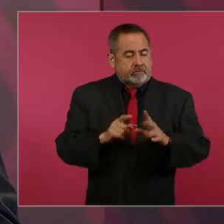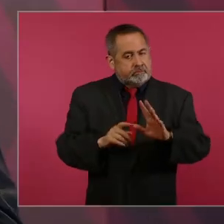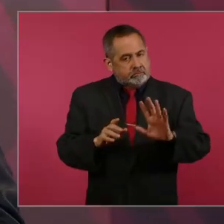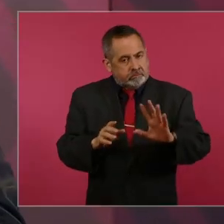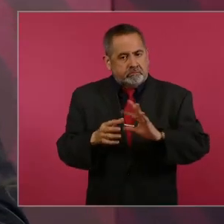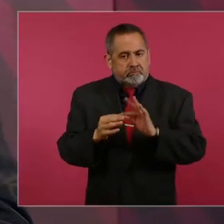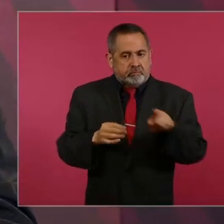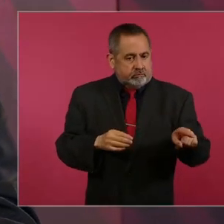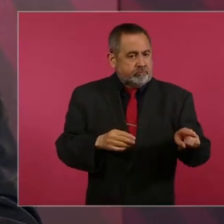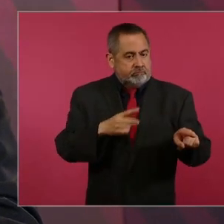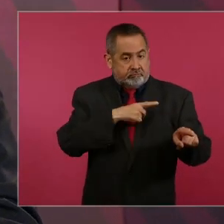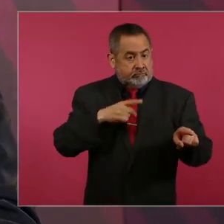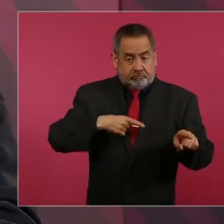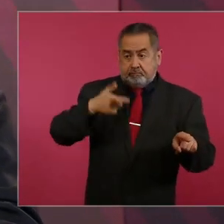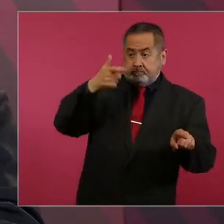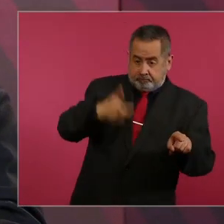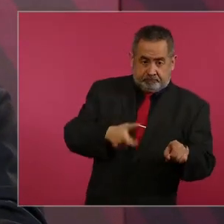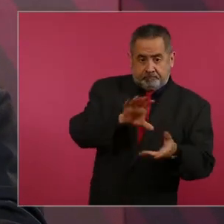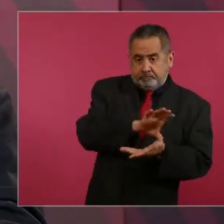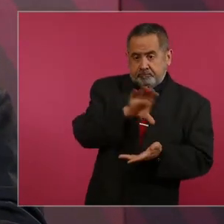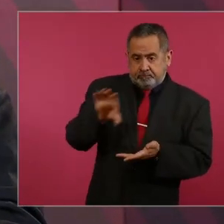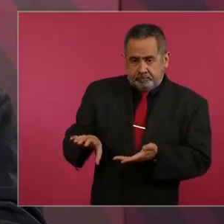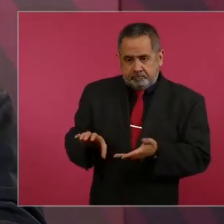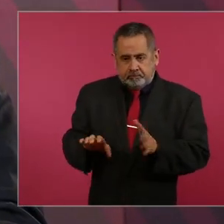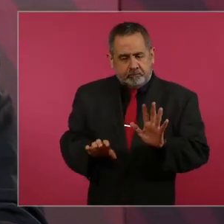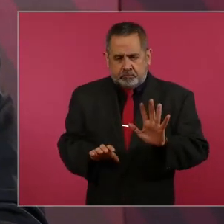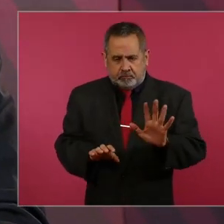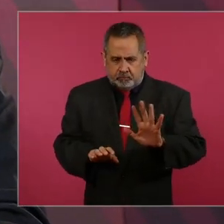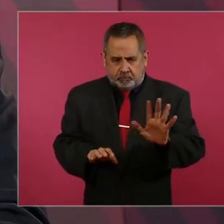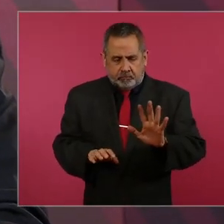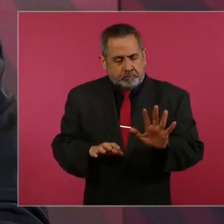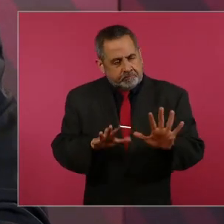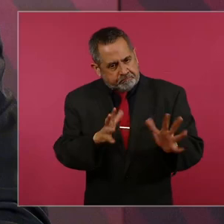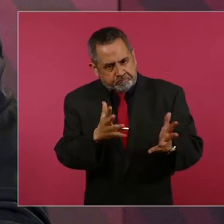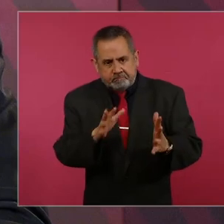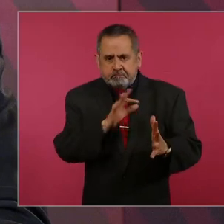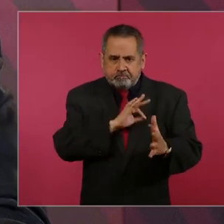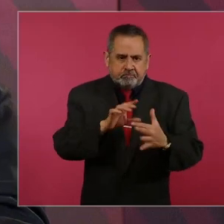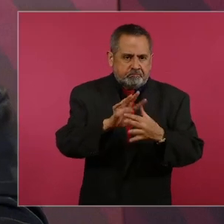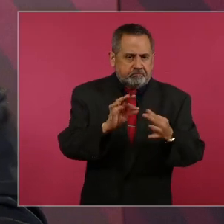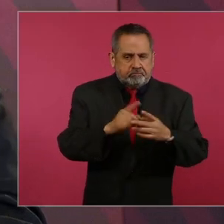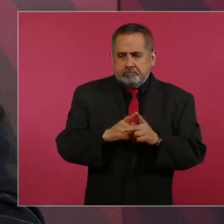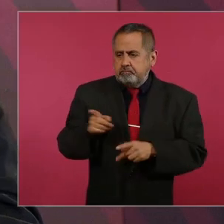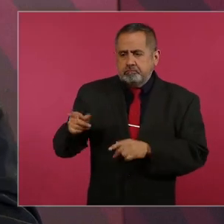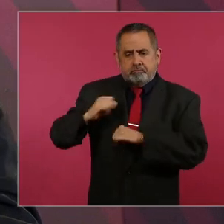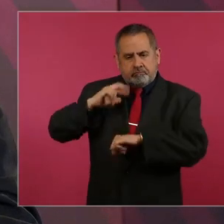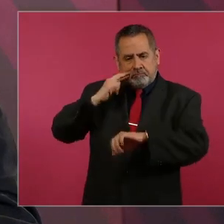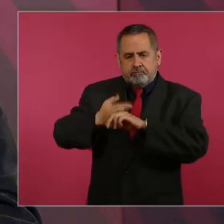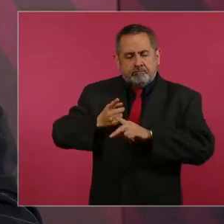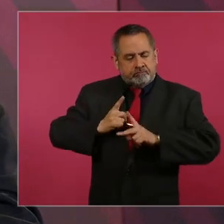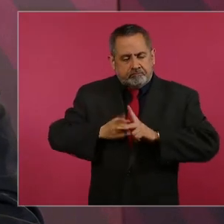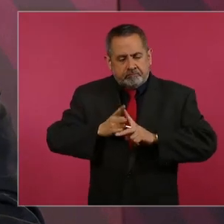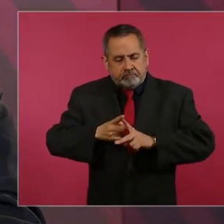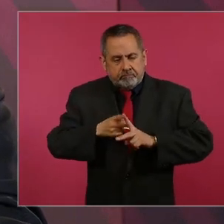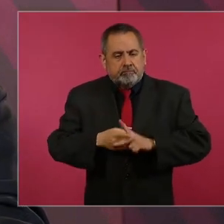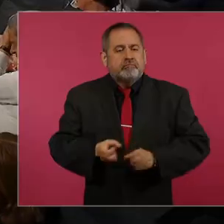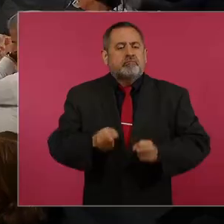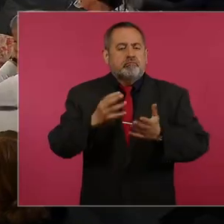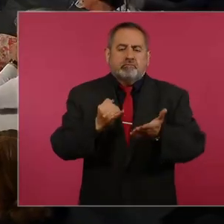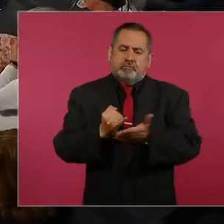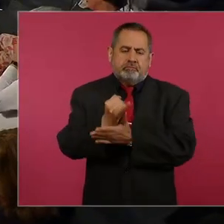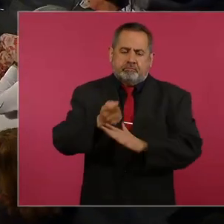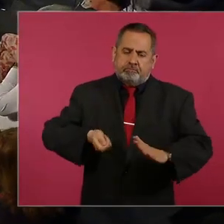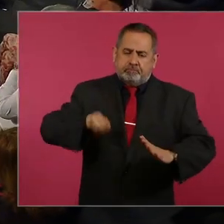que sea lo que deba de pagar. La autoridad competente es la que va a